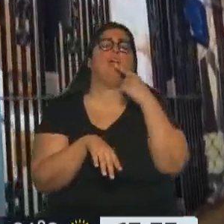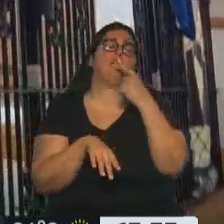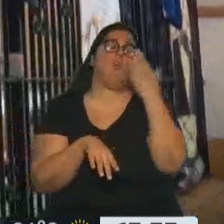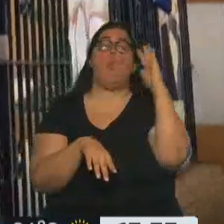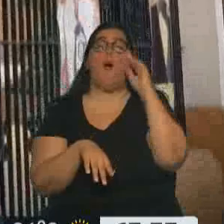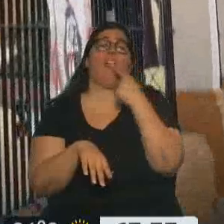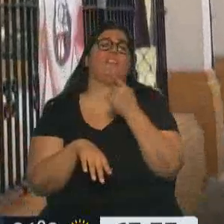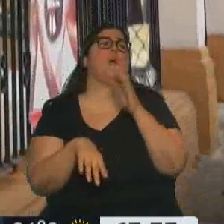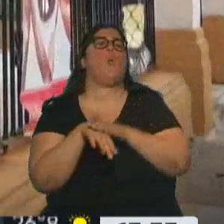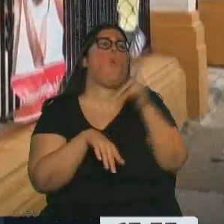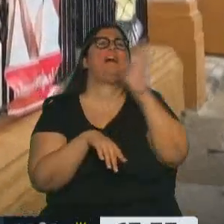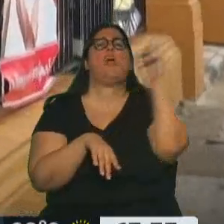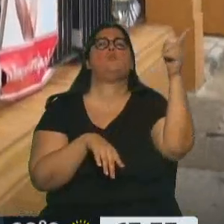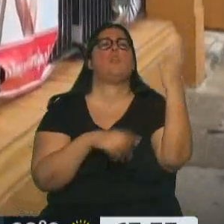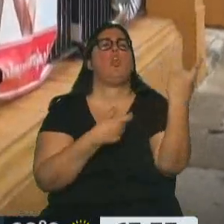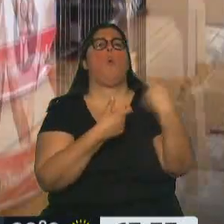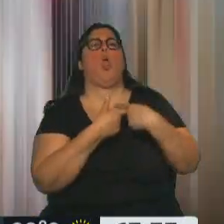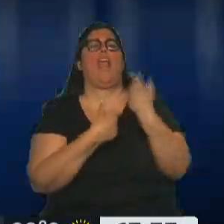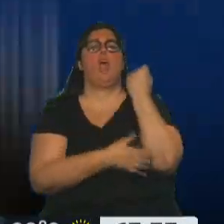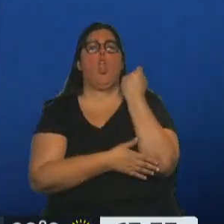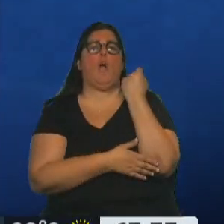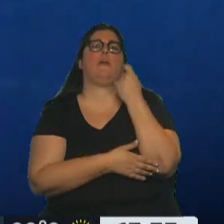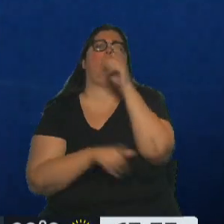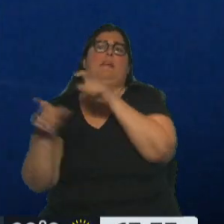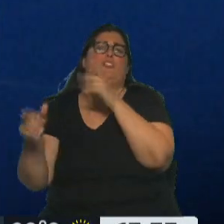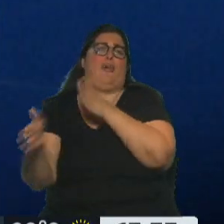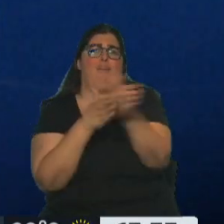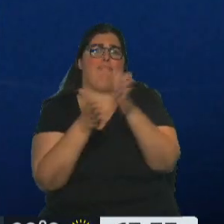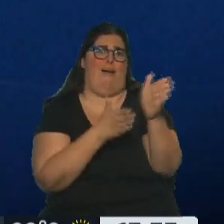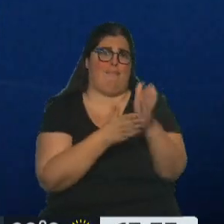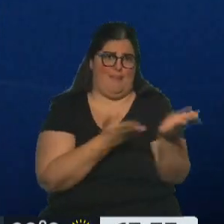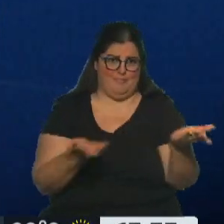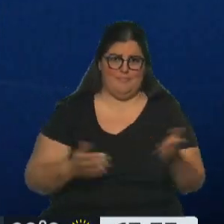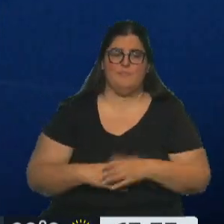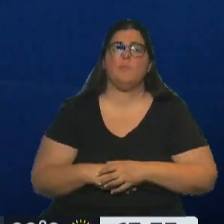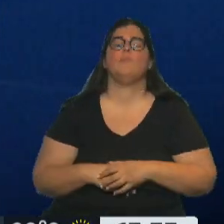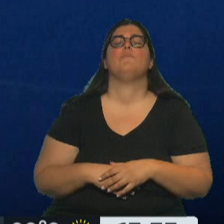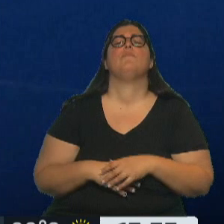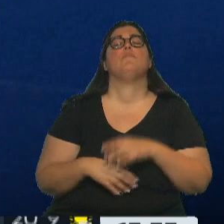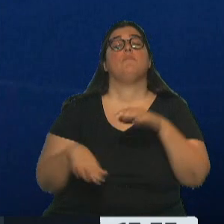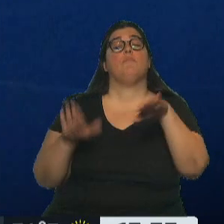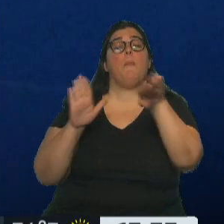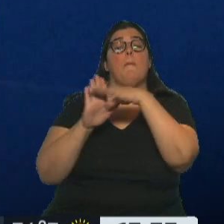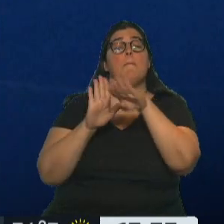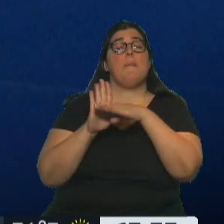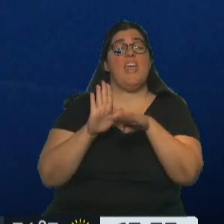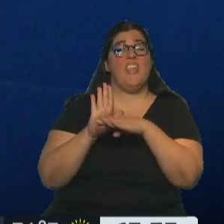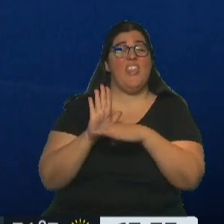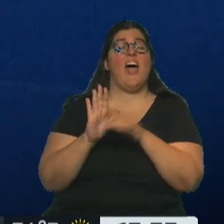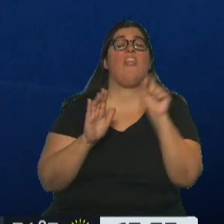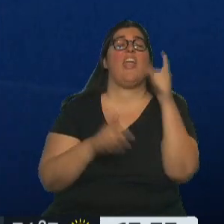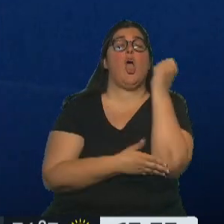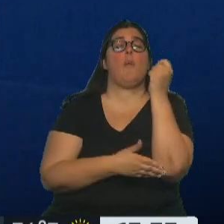sanciones económicas que padece la isla. Hemos reiterado que las medidas de reforzamiento del bloqueo